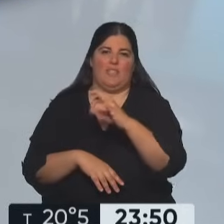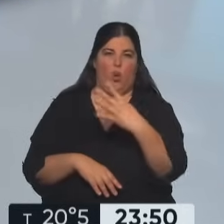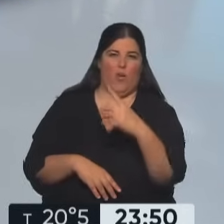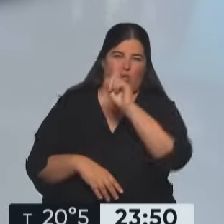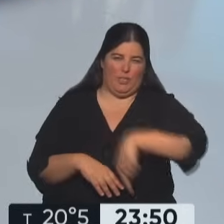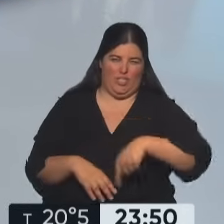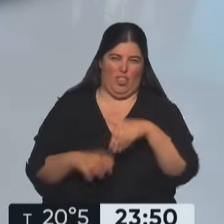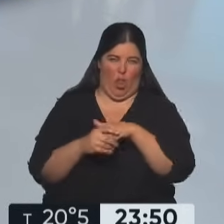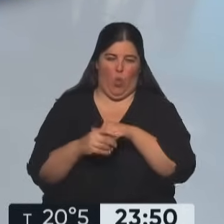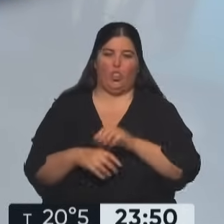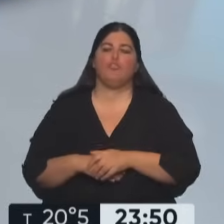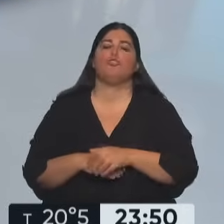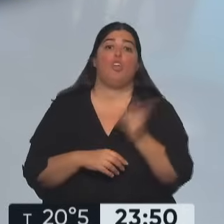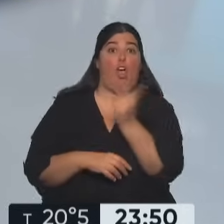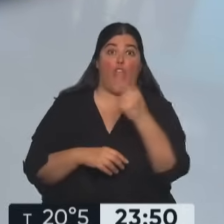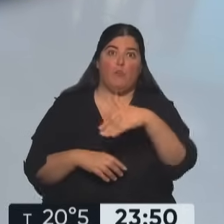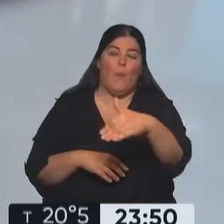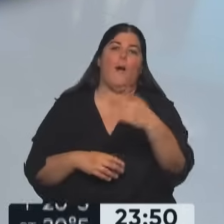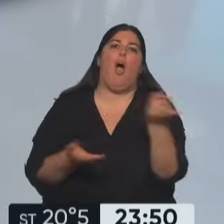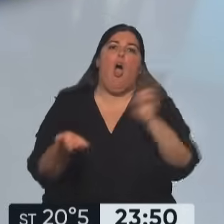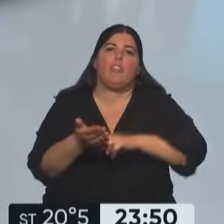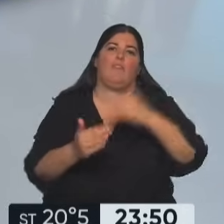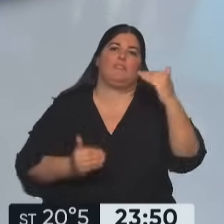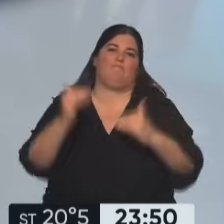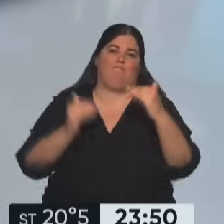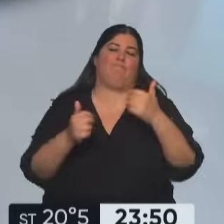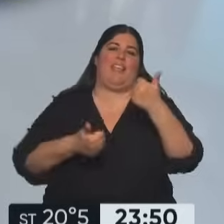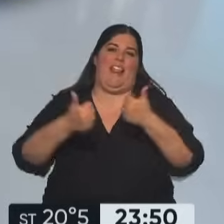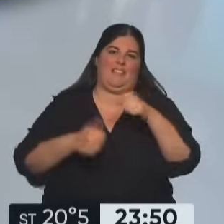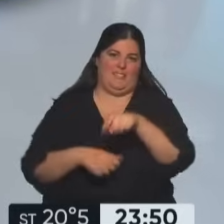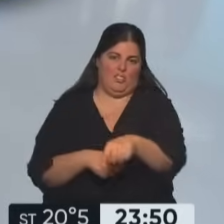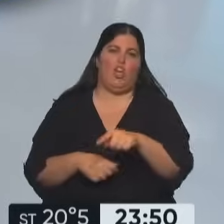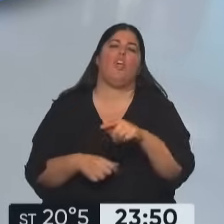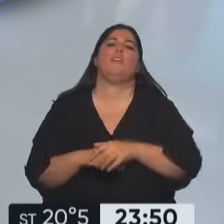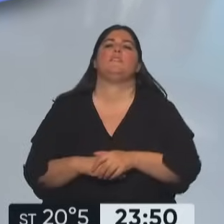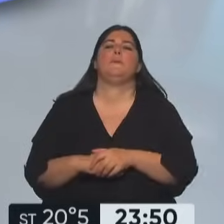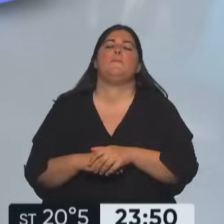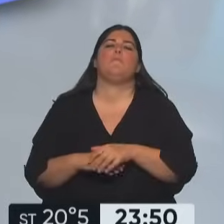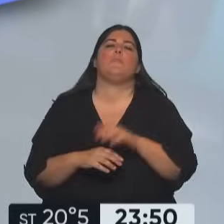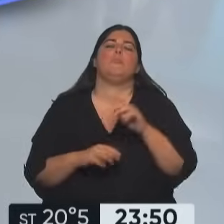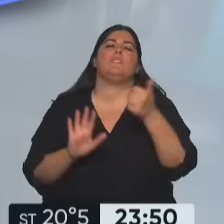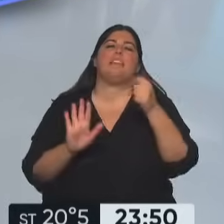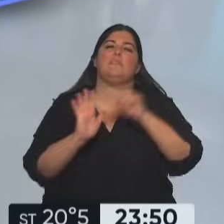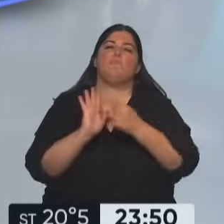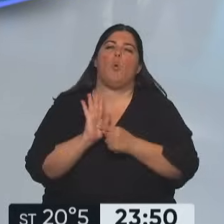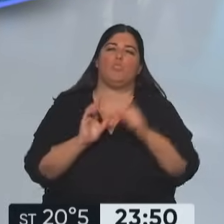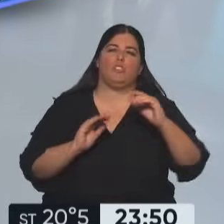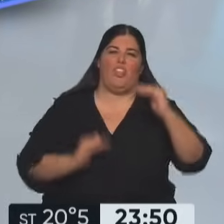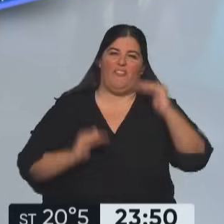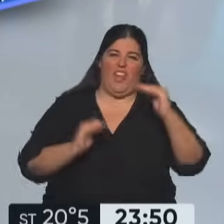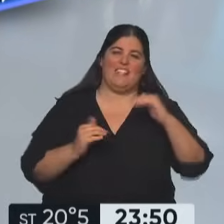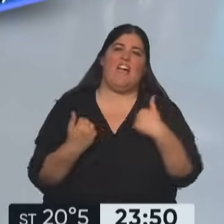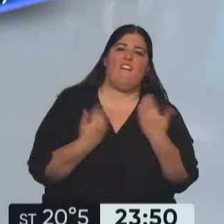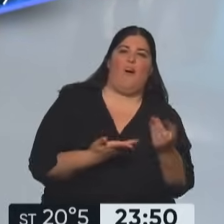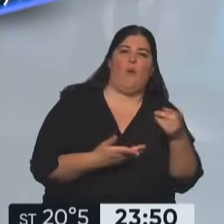30,04% de los votos. Ellos dos van al balotaje, van a la segunda vuelta el 19 de noviembre con una diferencia de más de 6,5 puntos a favor de